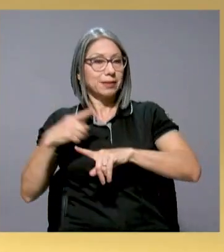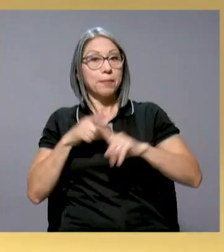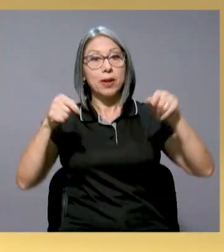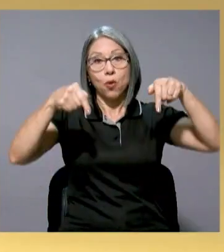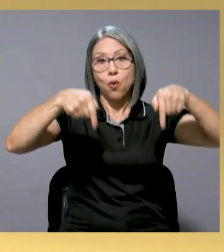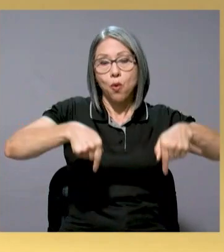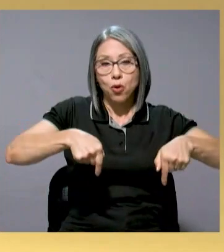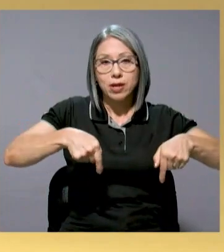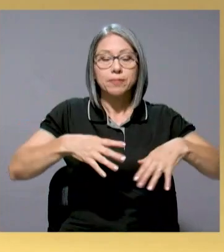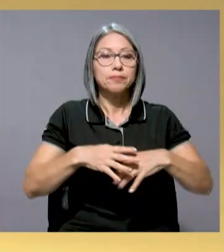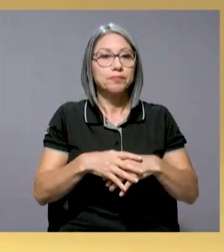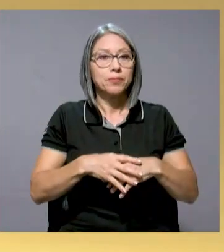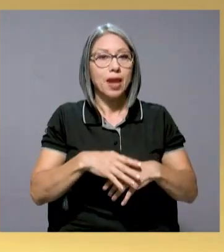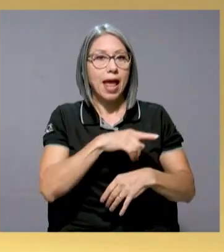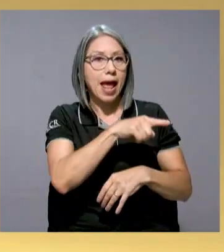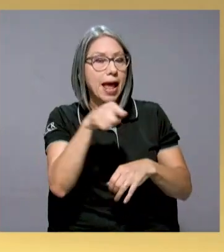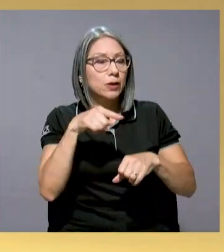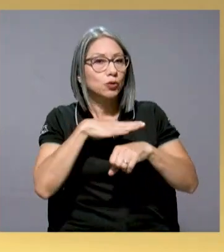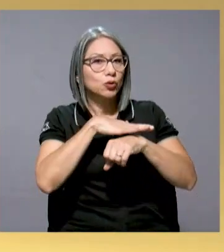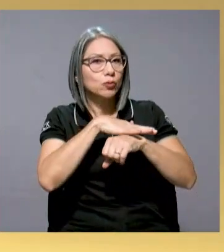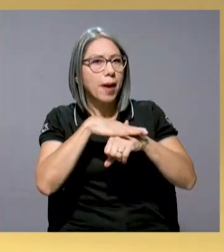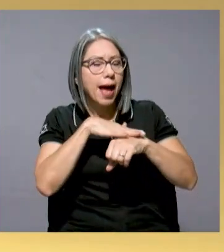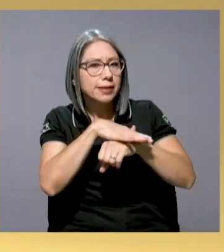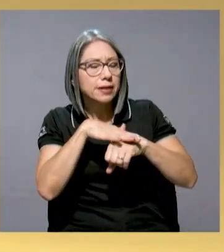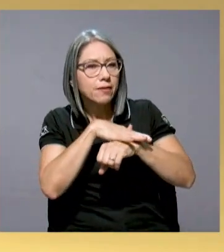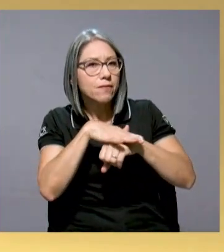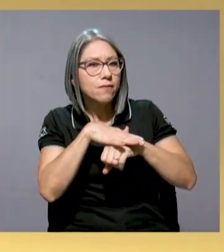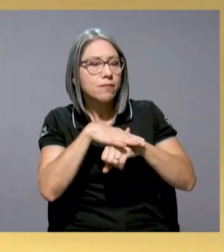el favor de